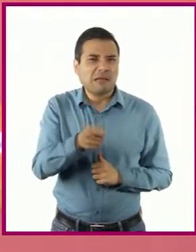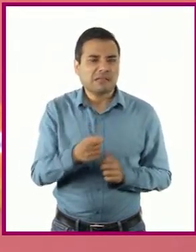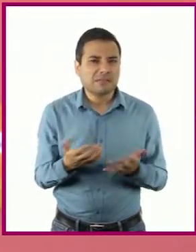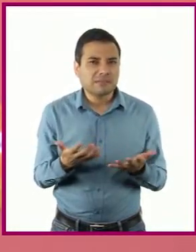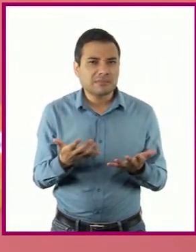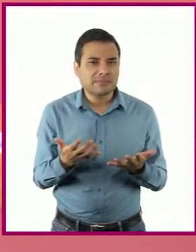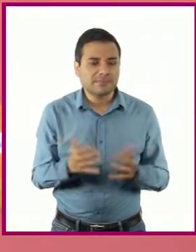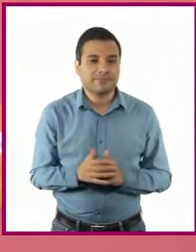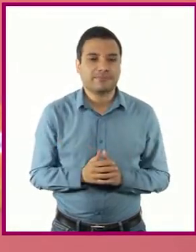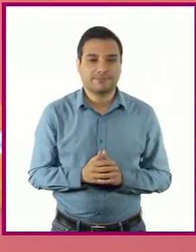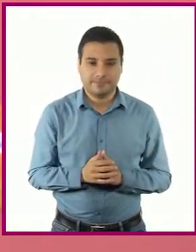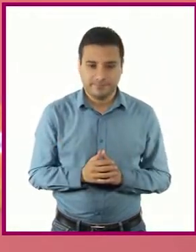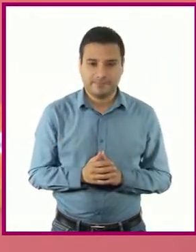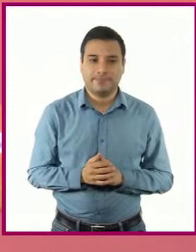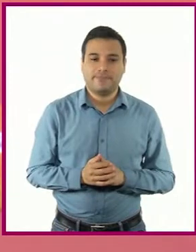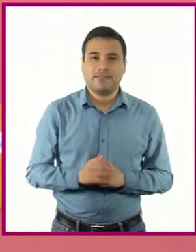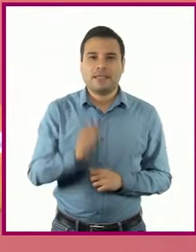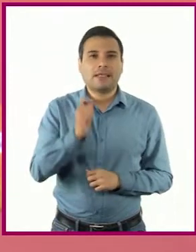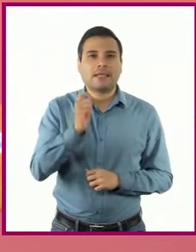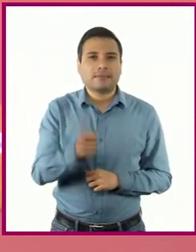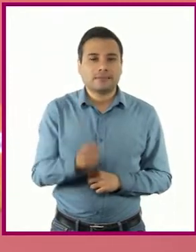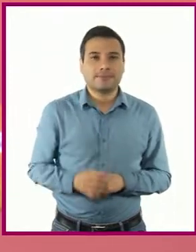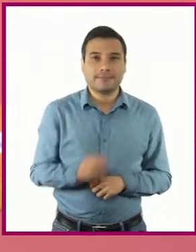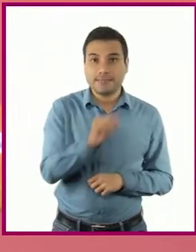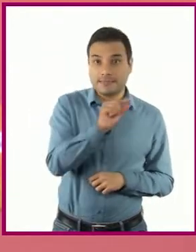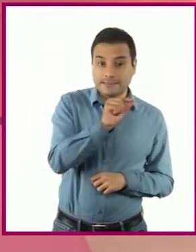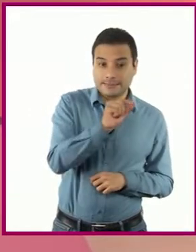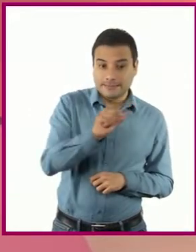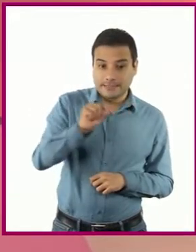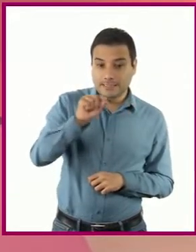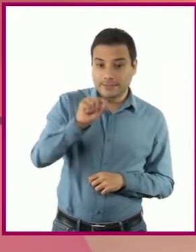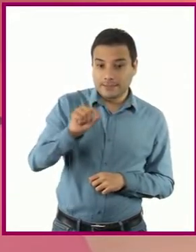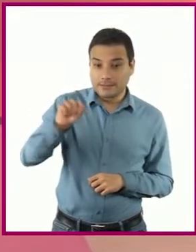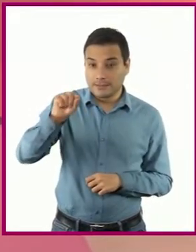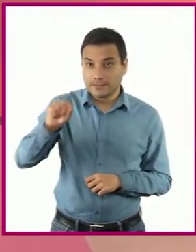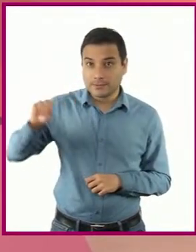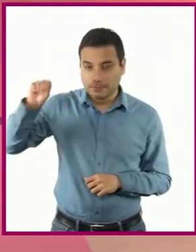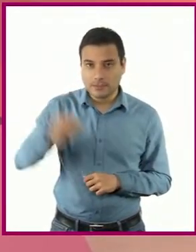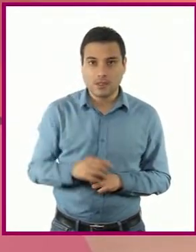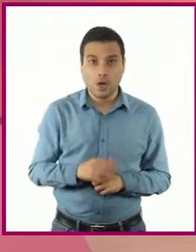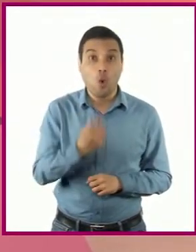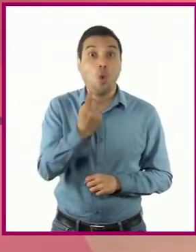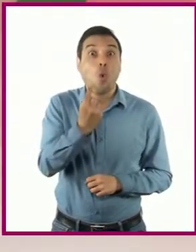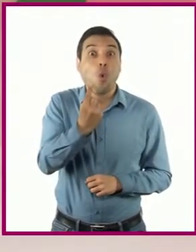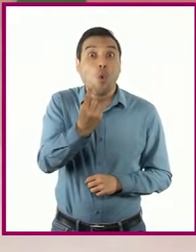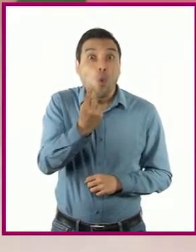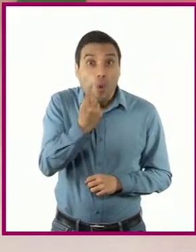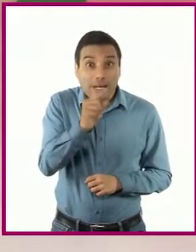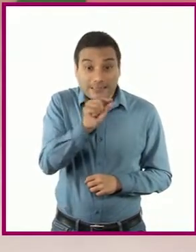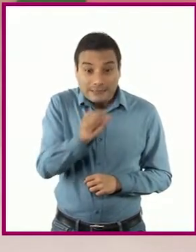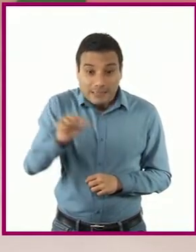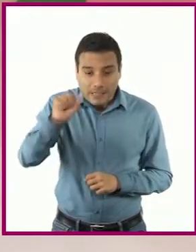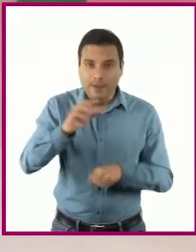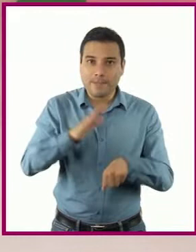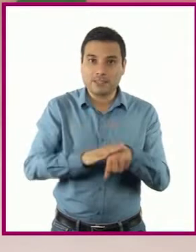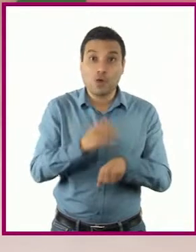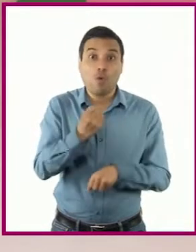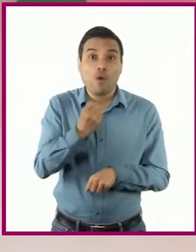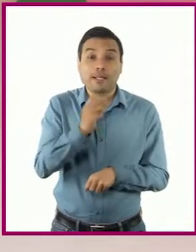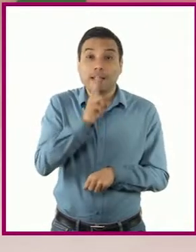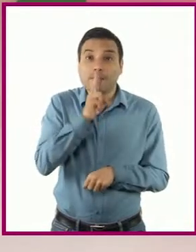acento se refiere a la mayor intensidad con que pronunciamos una sílaba dentro de una palabra.